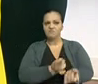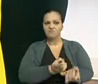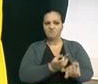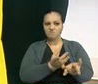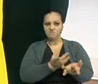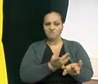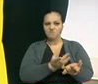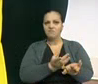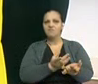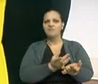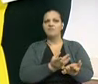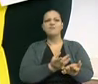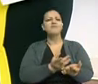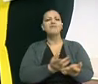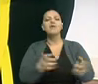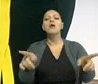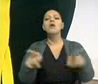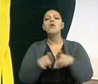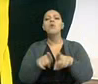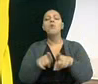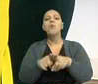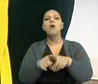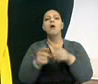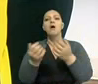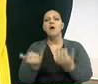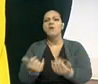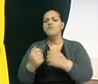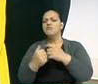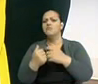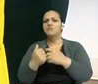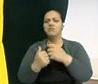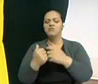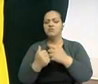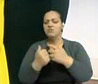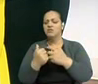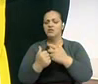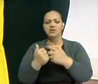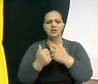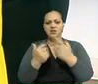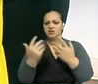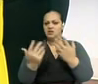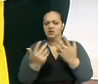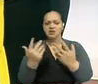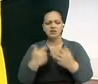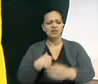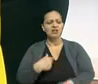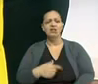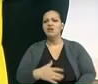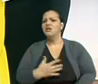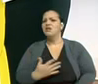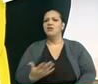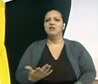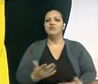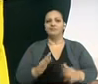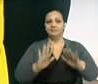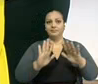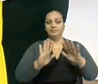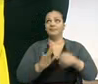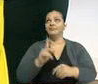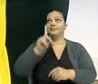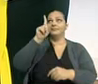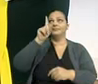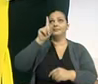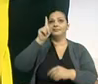derecho, levántese, doblando sus rodillas ante el Dios creador, el único, el dueño de este timón, del timón